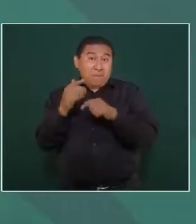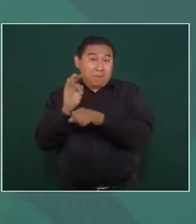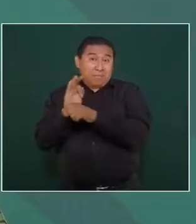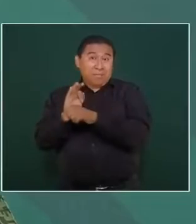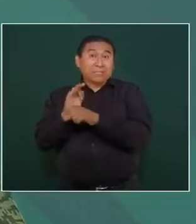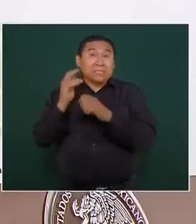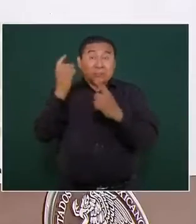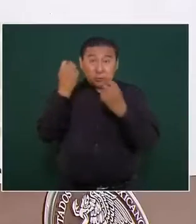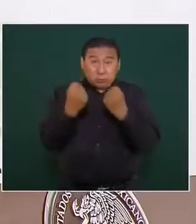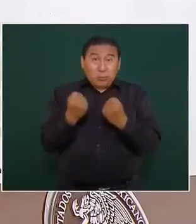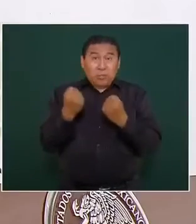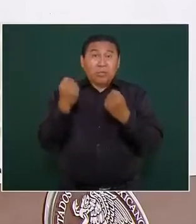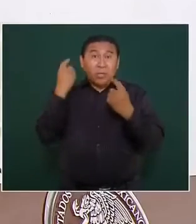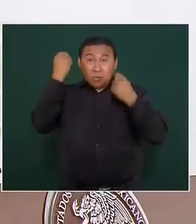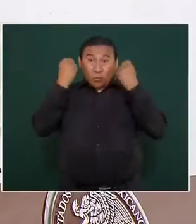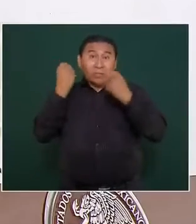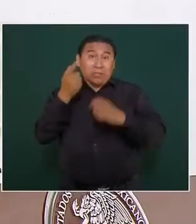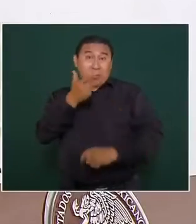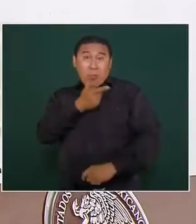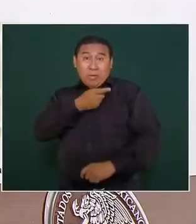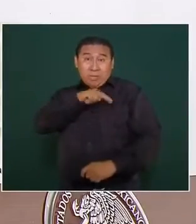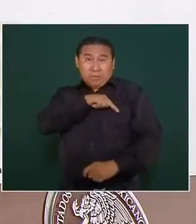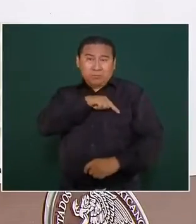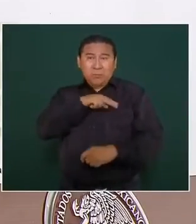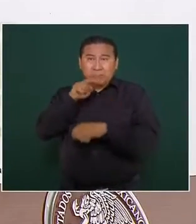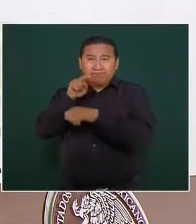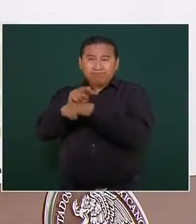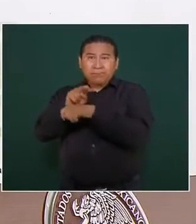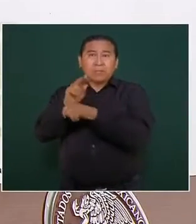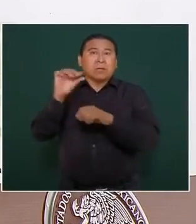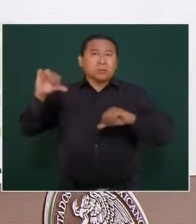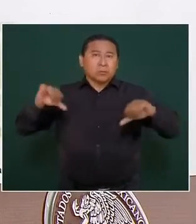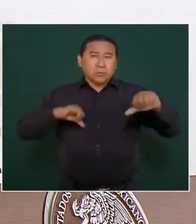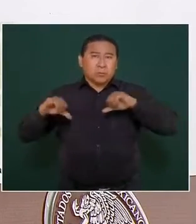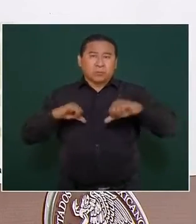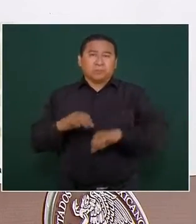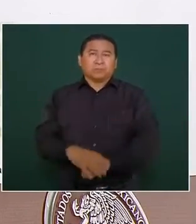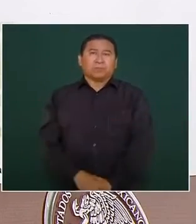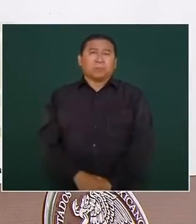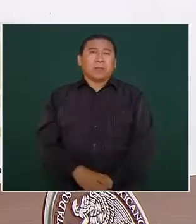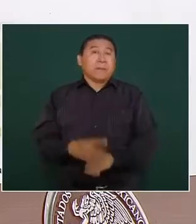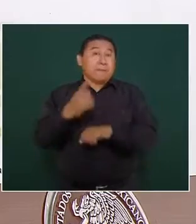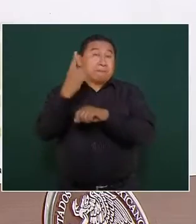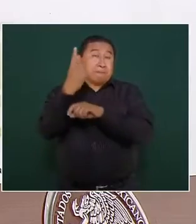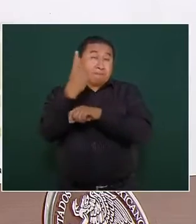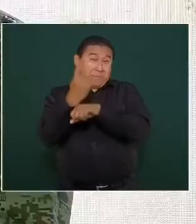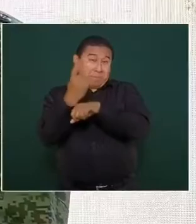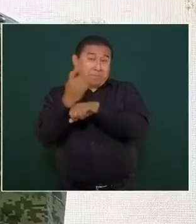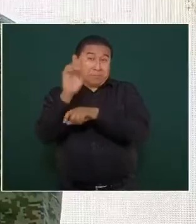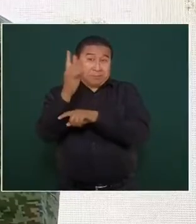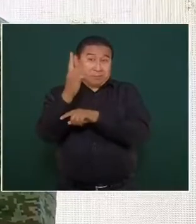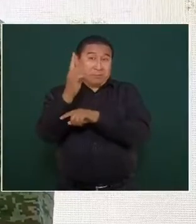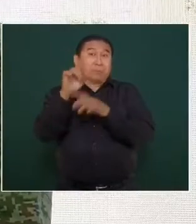Seguridad Turística de la Guardia Nacional. Inició actividades el 1 de diciembre.